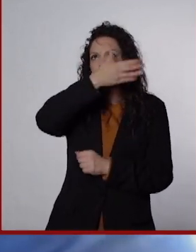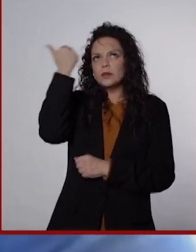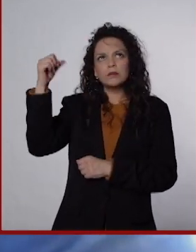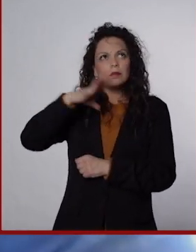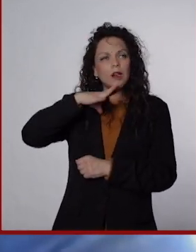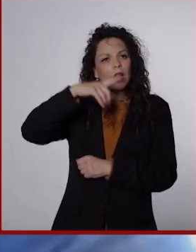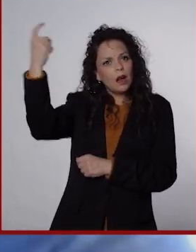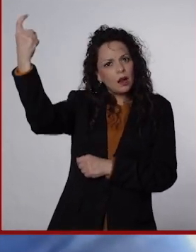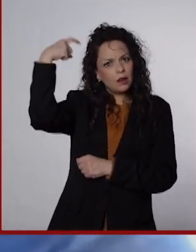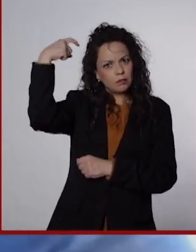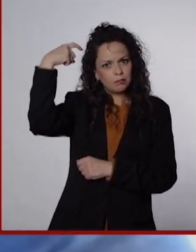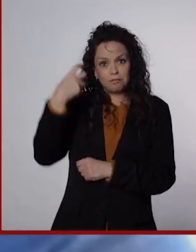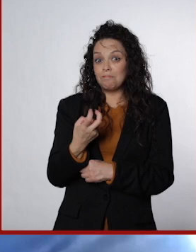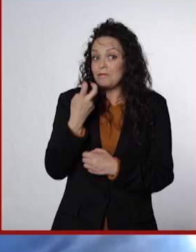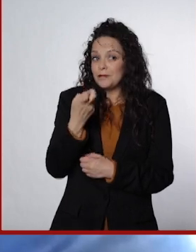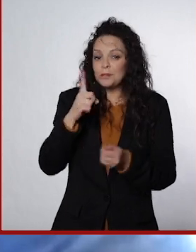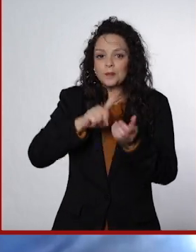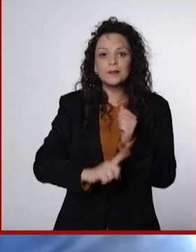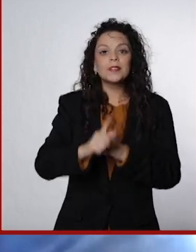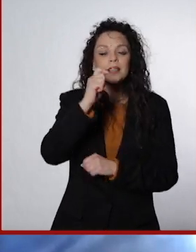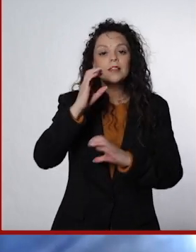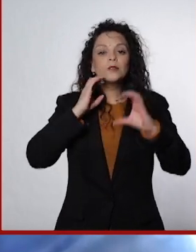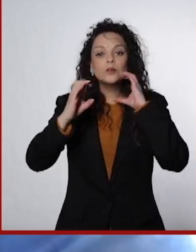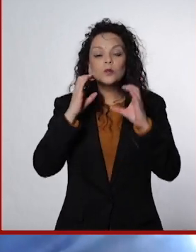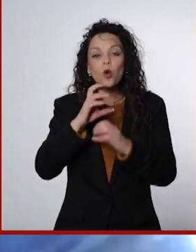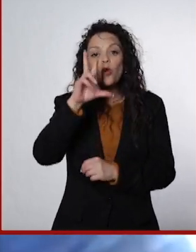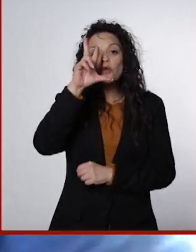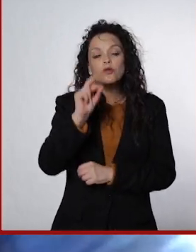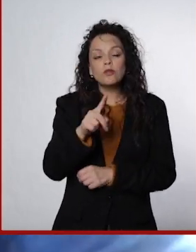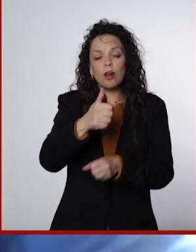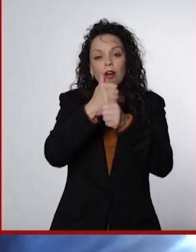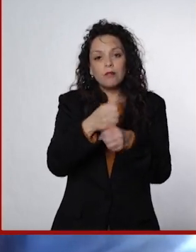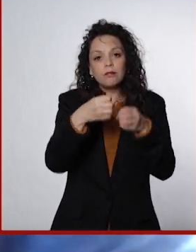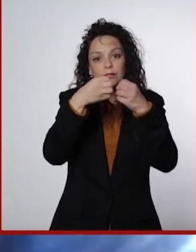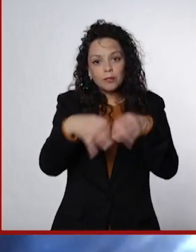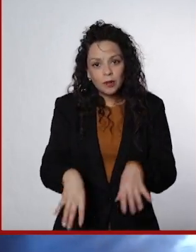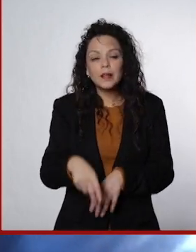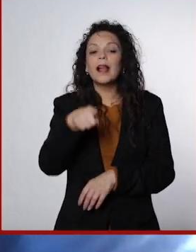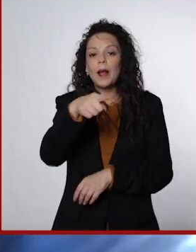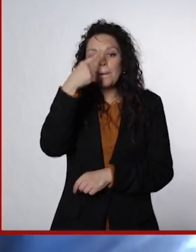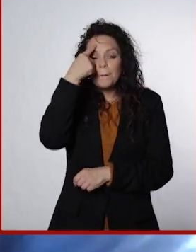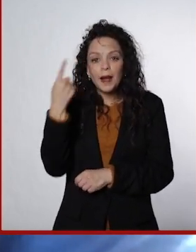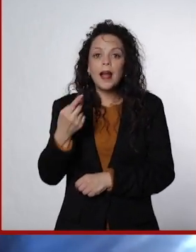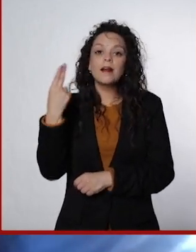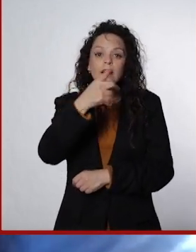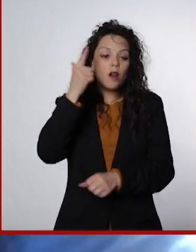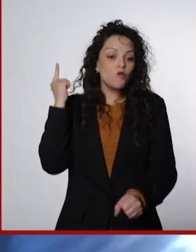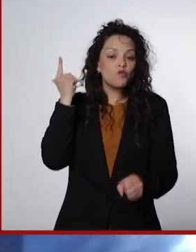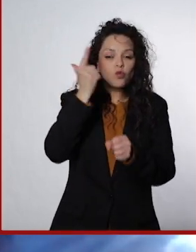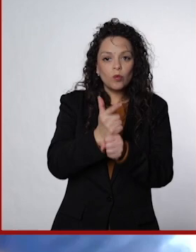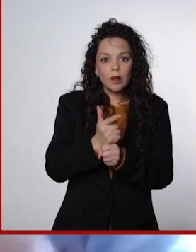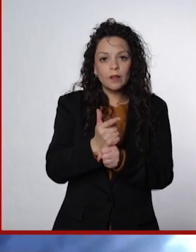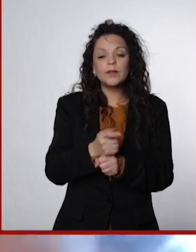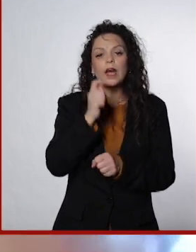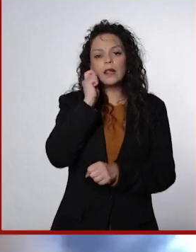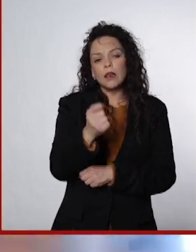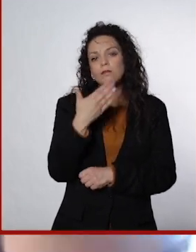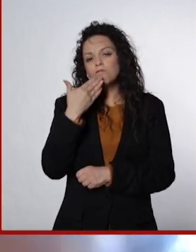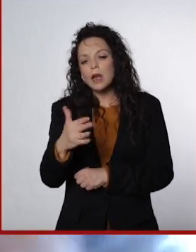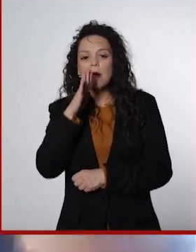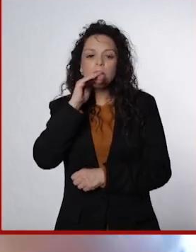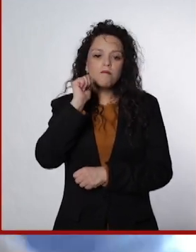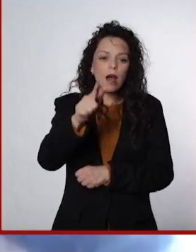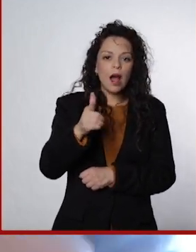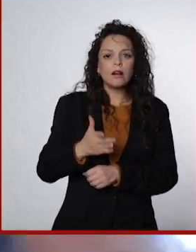eso es justo lo que propone la comunicación no violenta, que te des cuenta todos esos juicios moralistas con los que te educaron, bueno, malo, correcto,